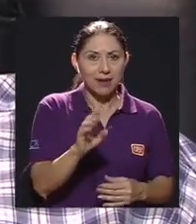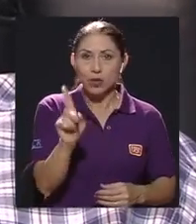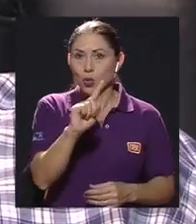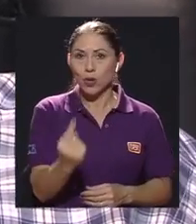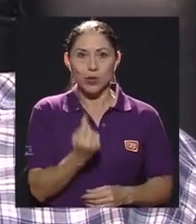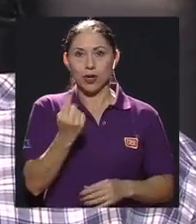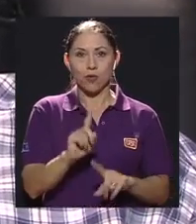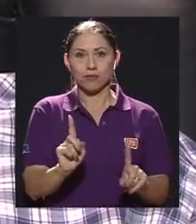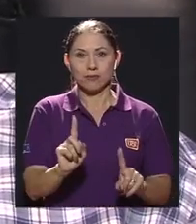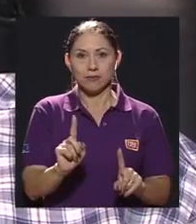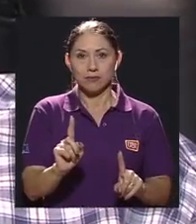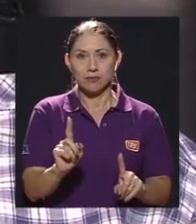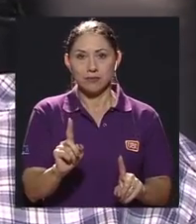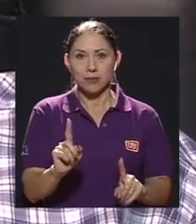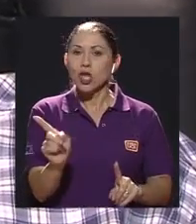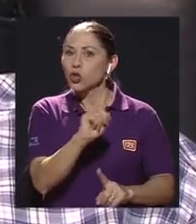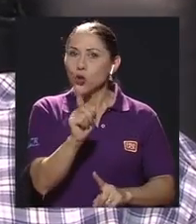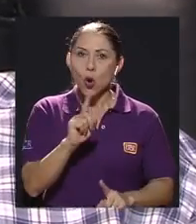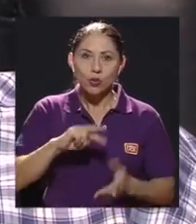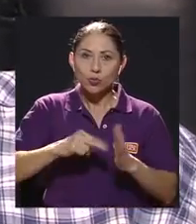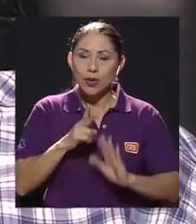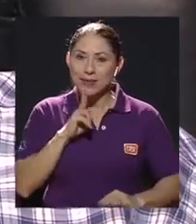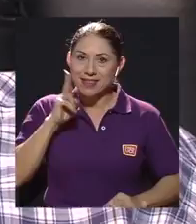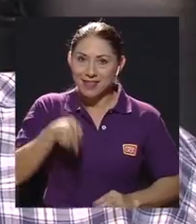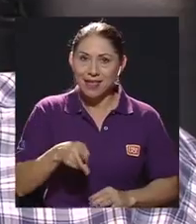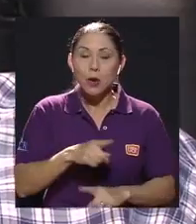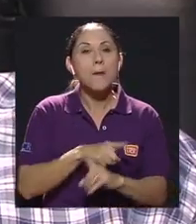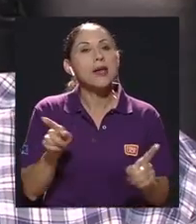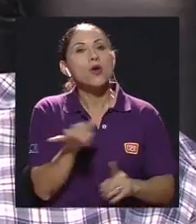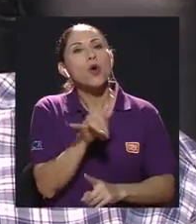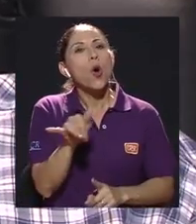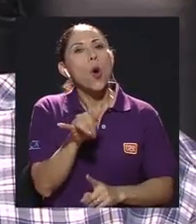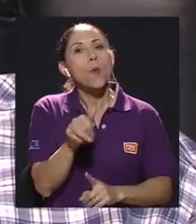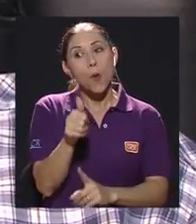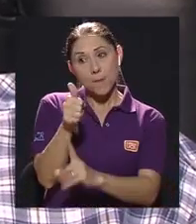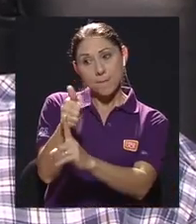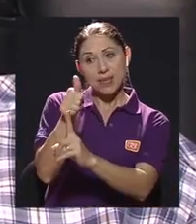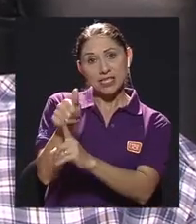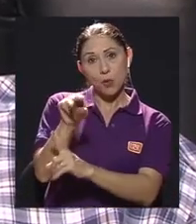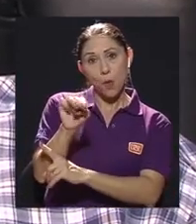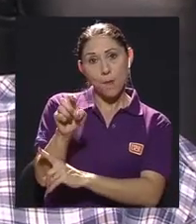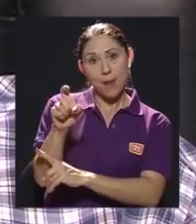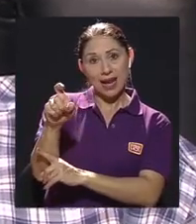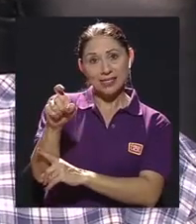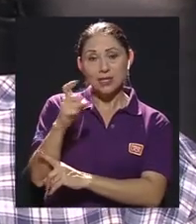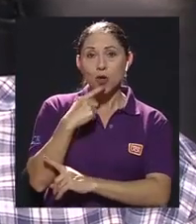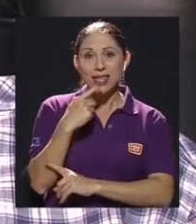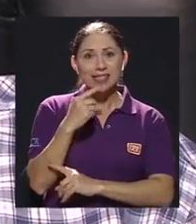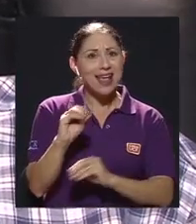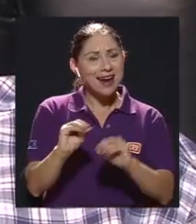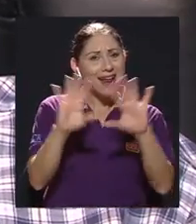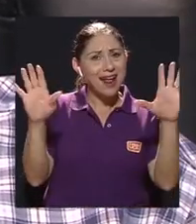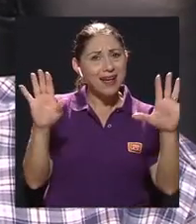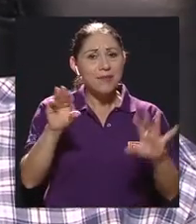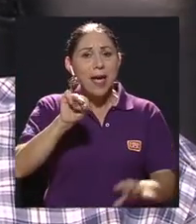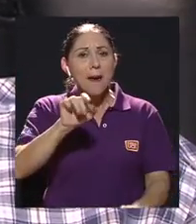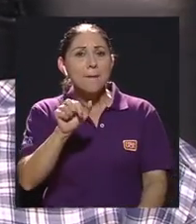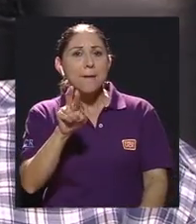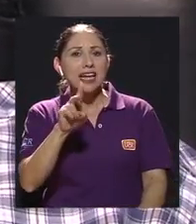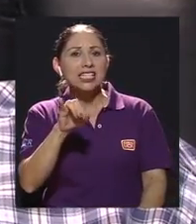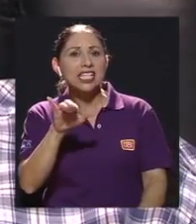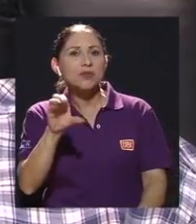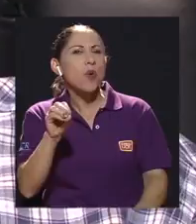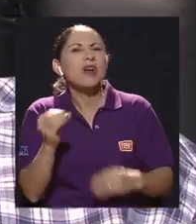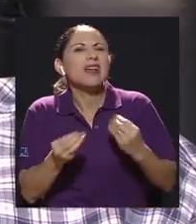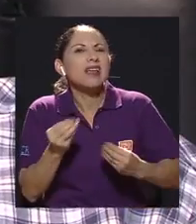único, ¿verdad? Ni el verdadero, pero como el mismo Marx lo decía de una manera muy clara, el marxismo es la síntesis